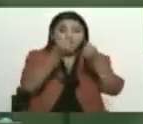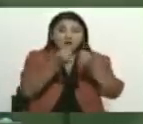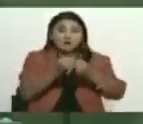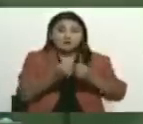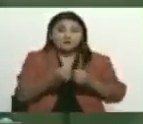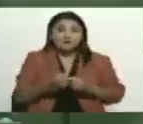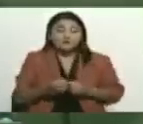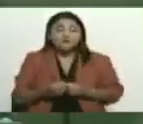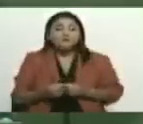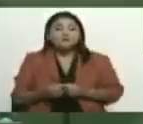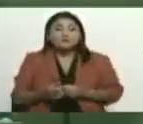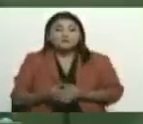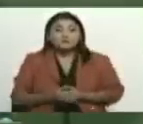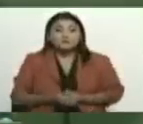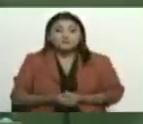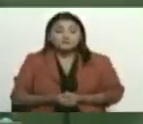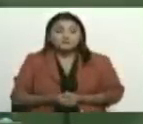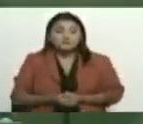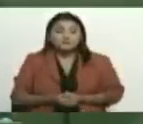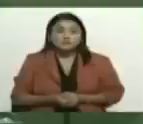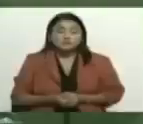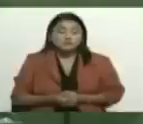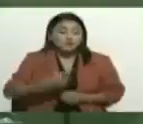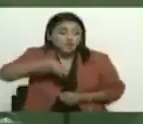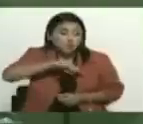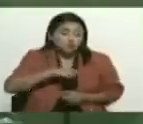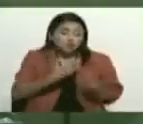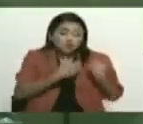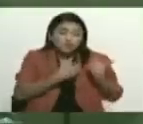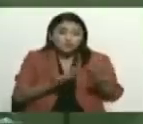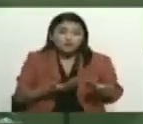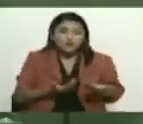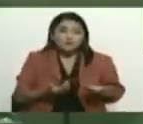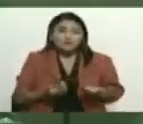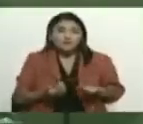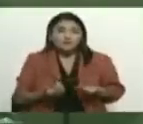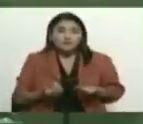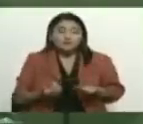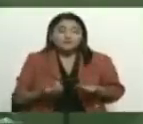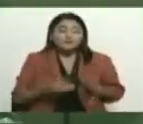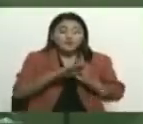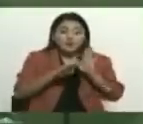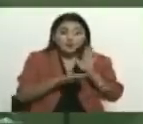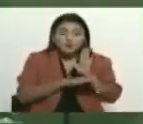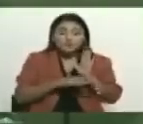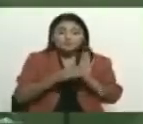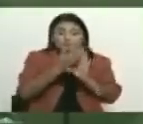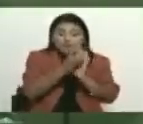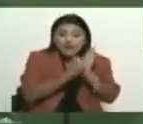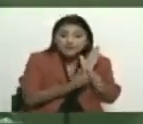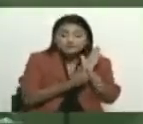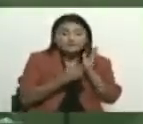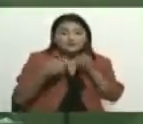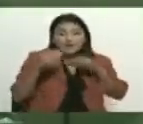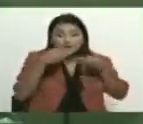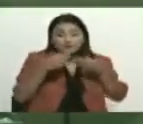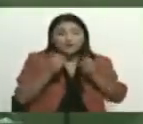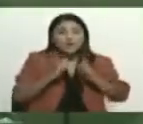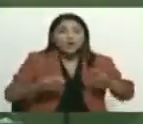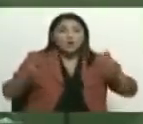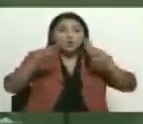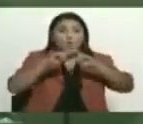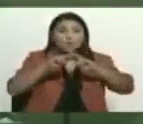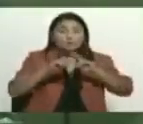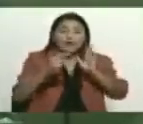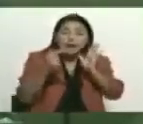que se cierren hoy sobre él. De nosotros depende preservar los postulados de la Carta de Naciones Unidas, sobre la cual se cimienta el